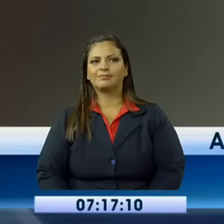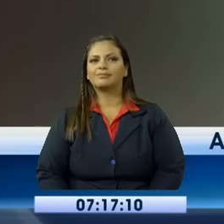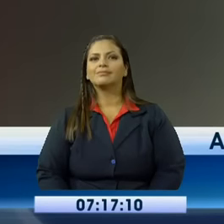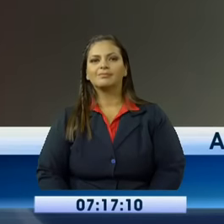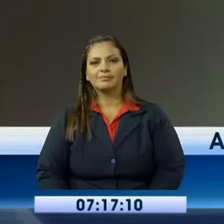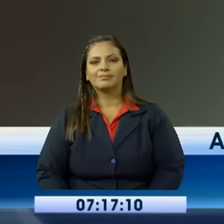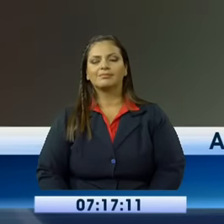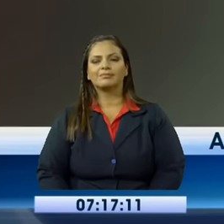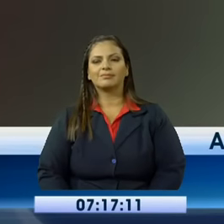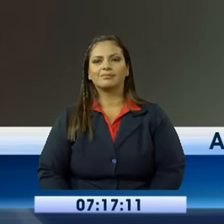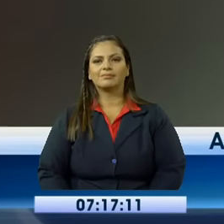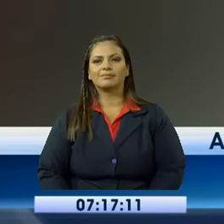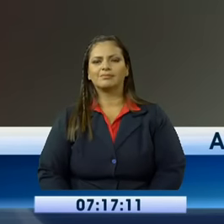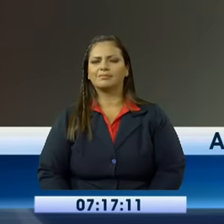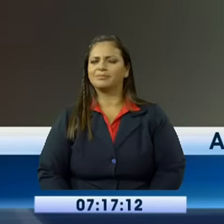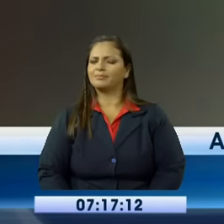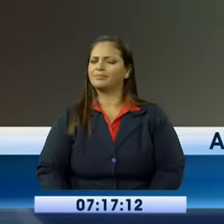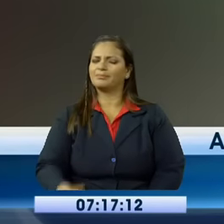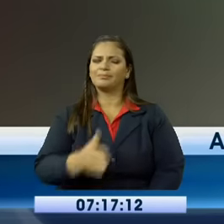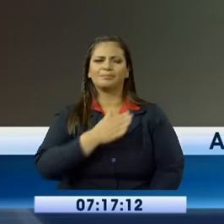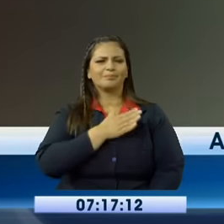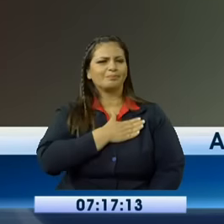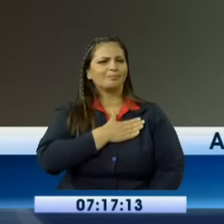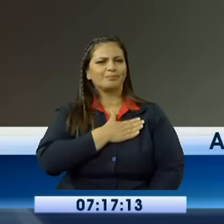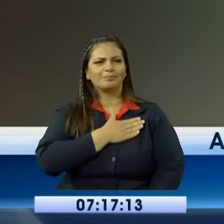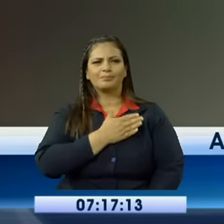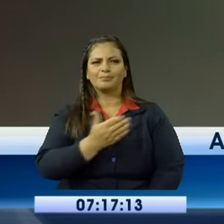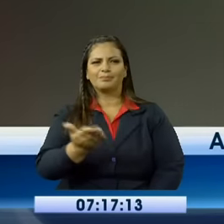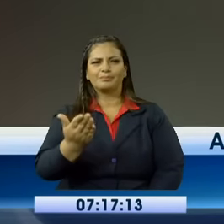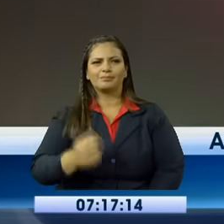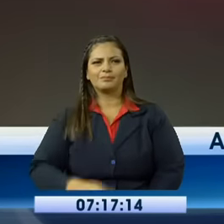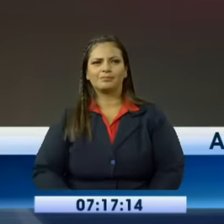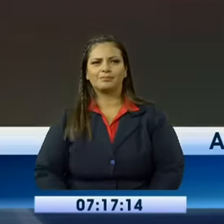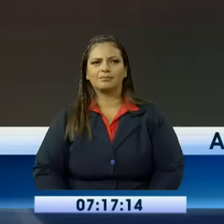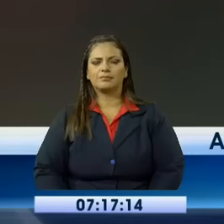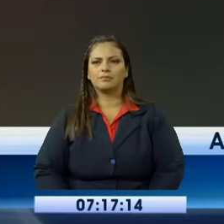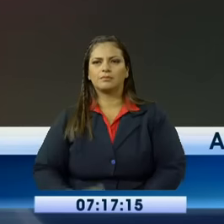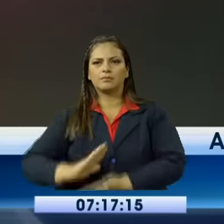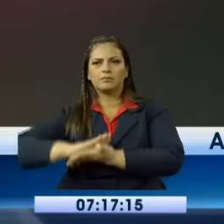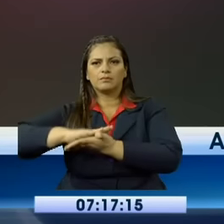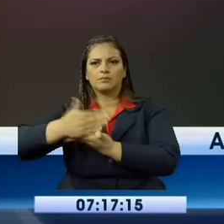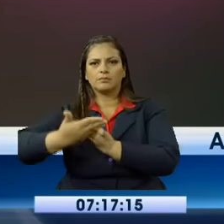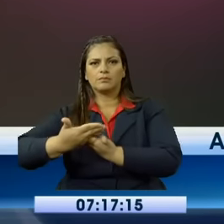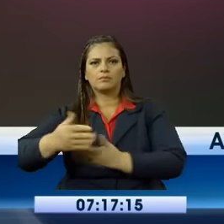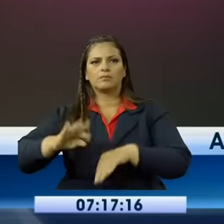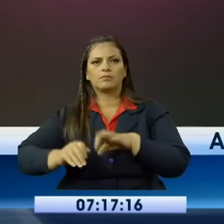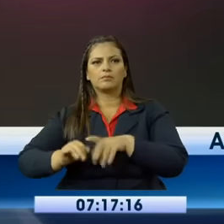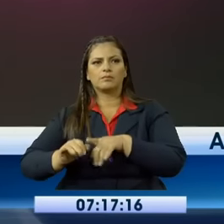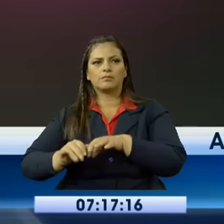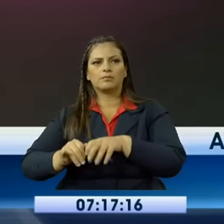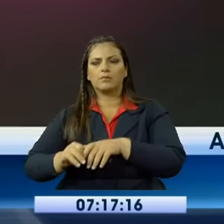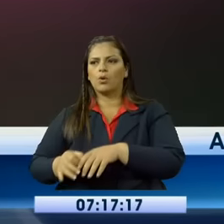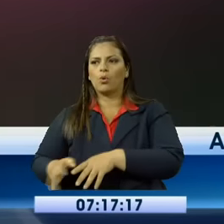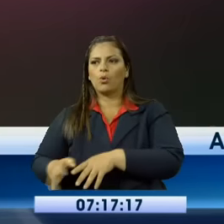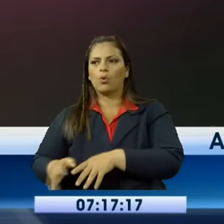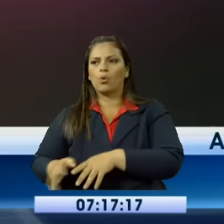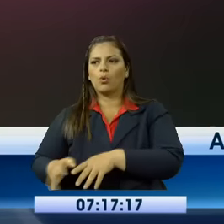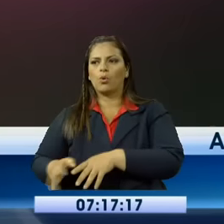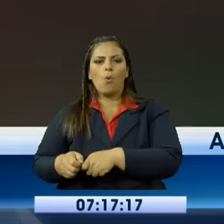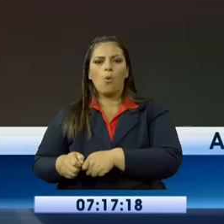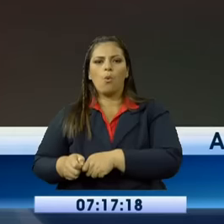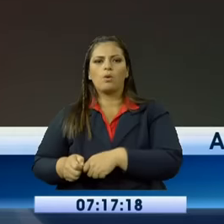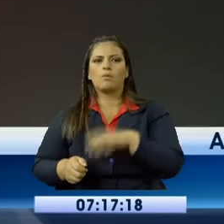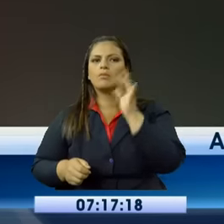robar. O sea, qué lástima, ¿no? Y salen con el producto del robo. Así es. Que es la laptop. Por supuesto. Pero mira la audacia,